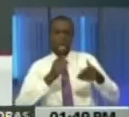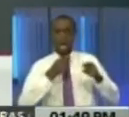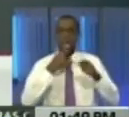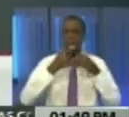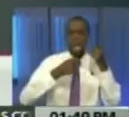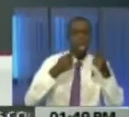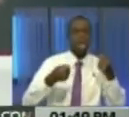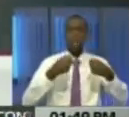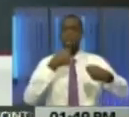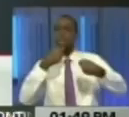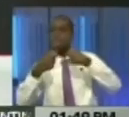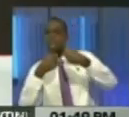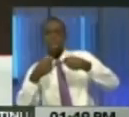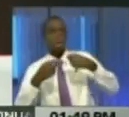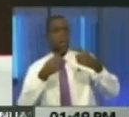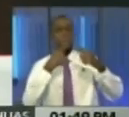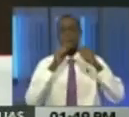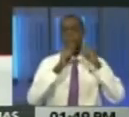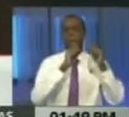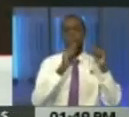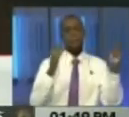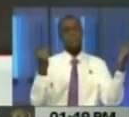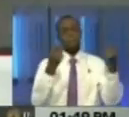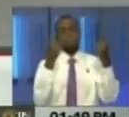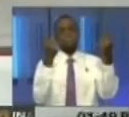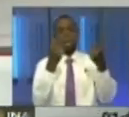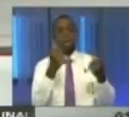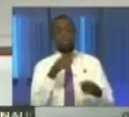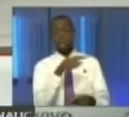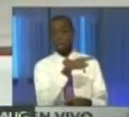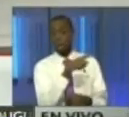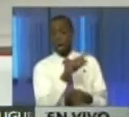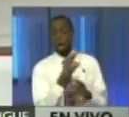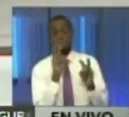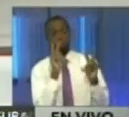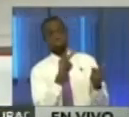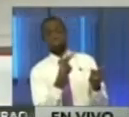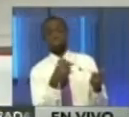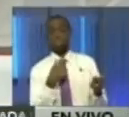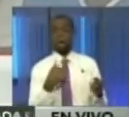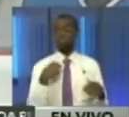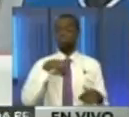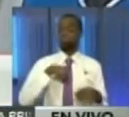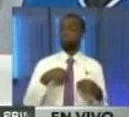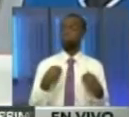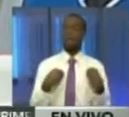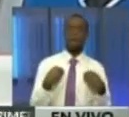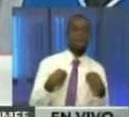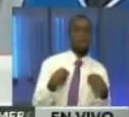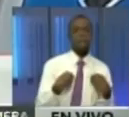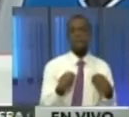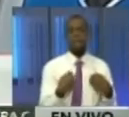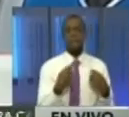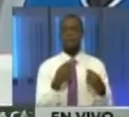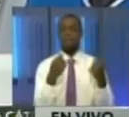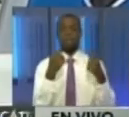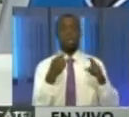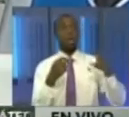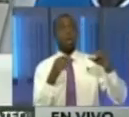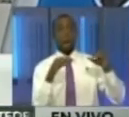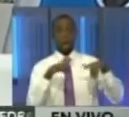declaraciones muy preocupadas e interesadas de funcionarios